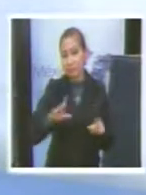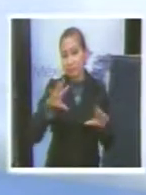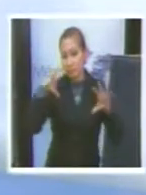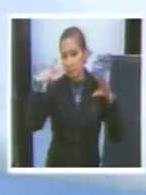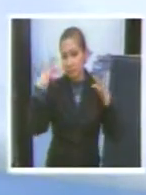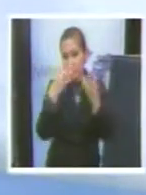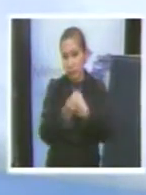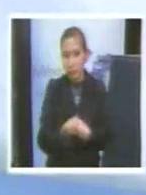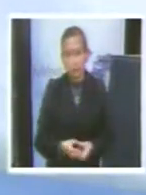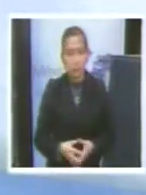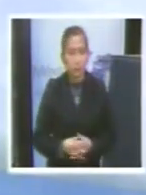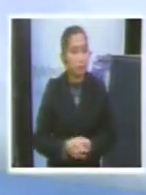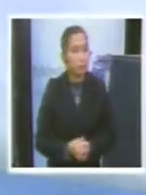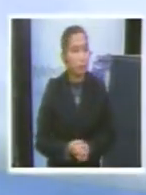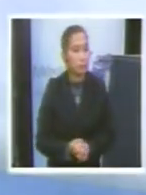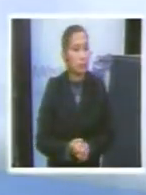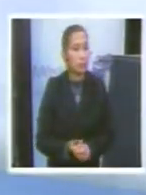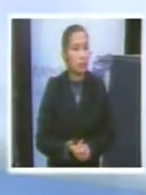global.